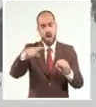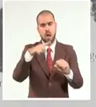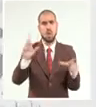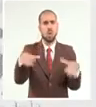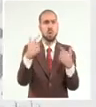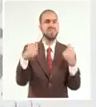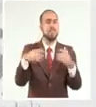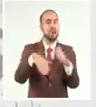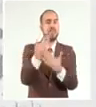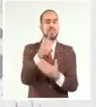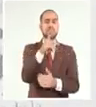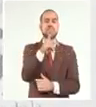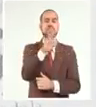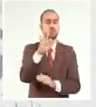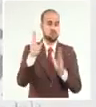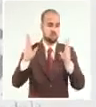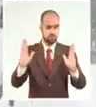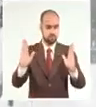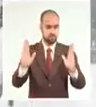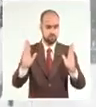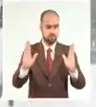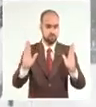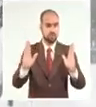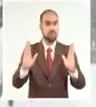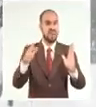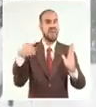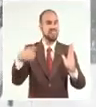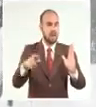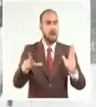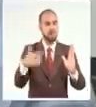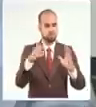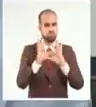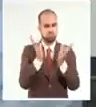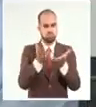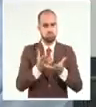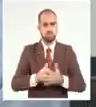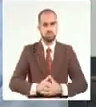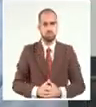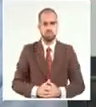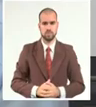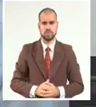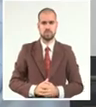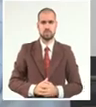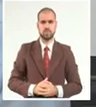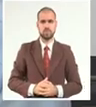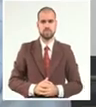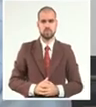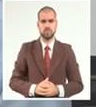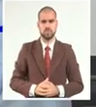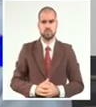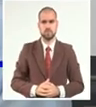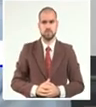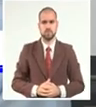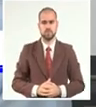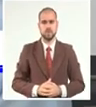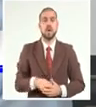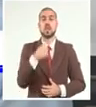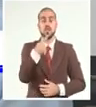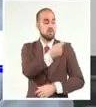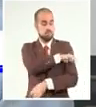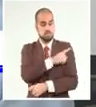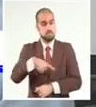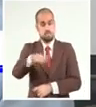18 días de un plazo de 90 que les había dado Fidel. El pueblo fue el principal protagonista de